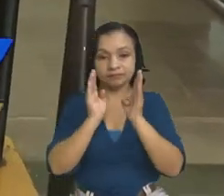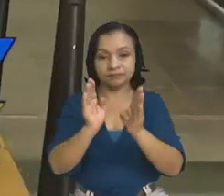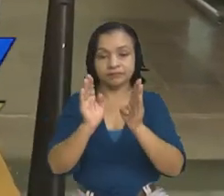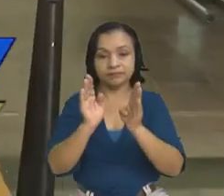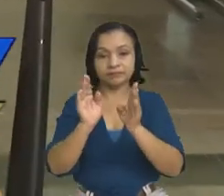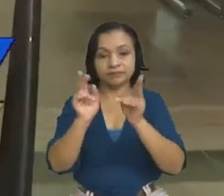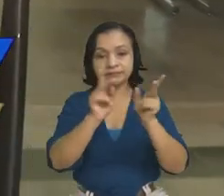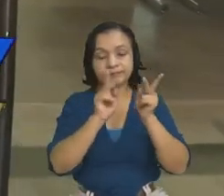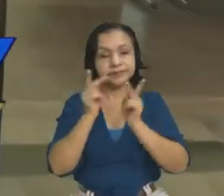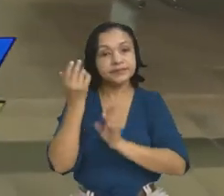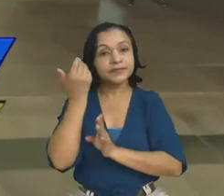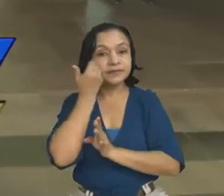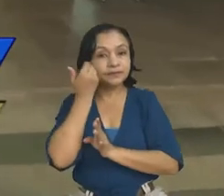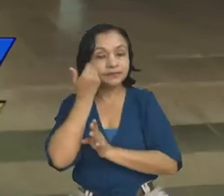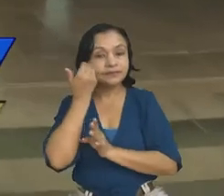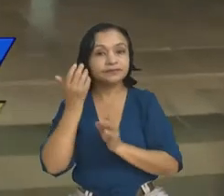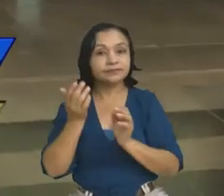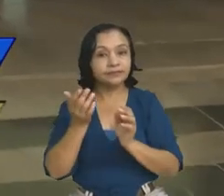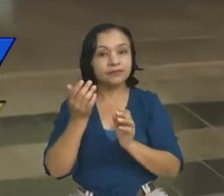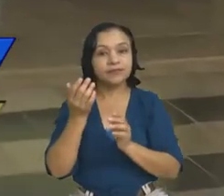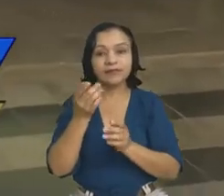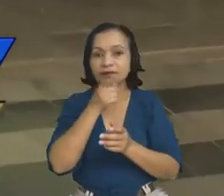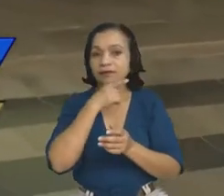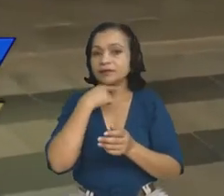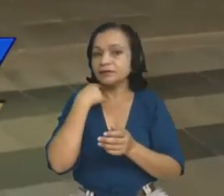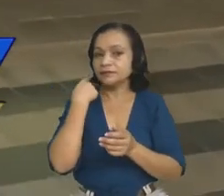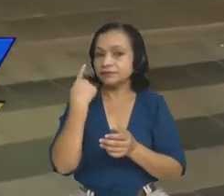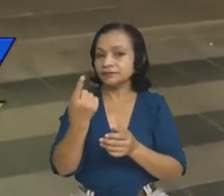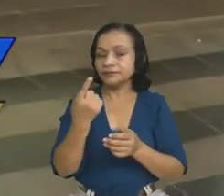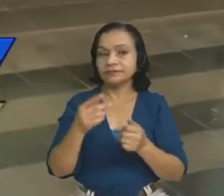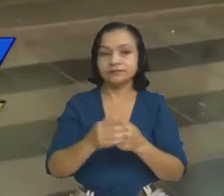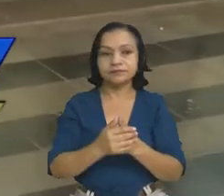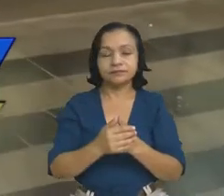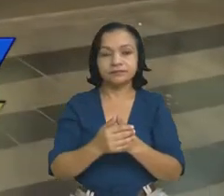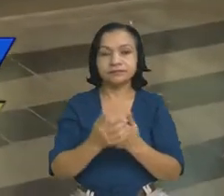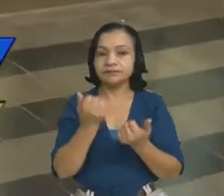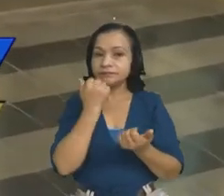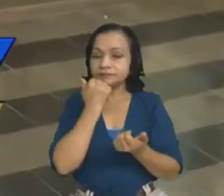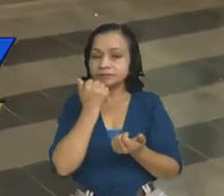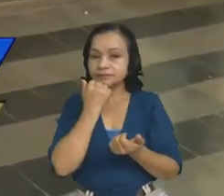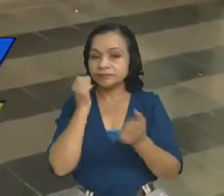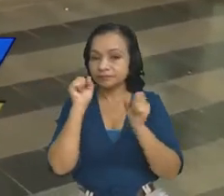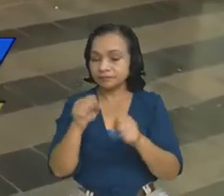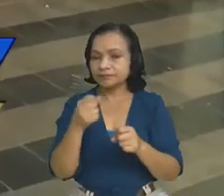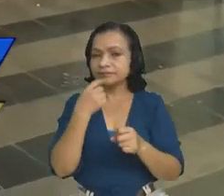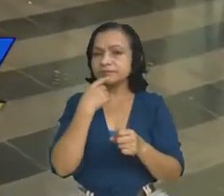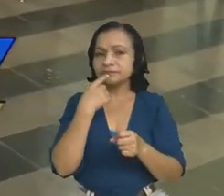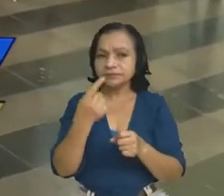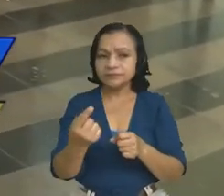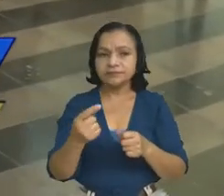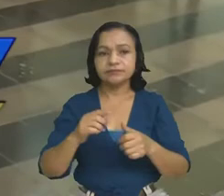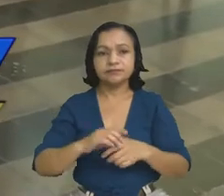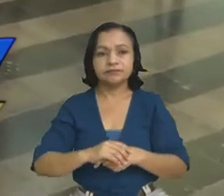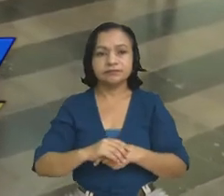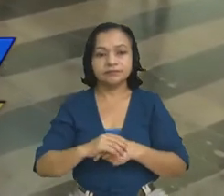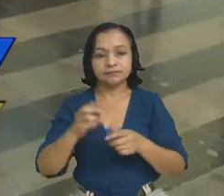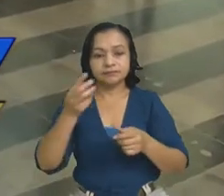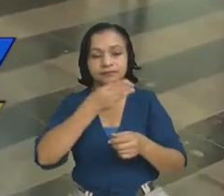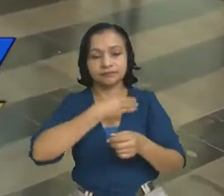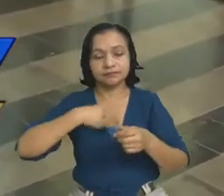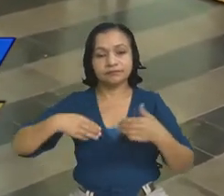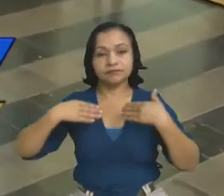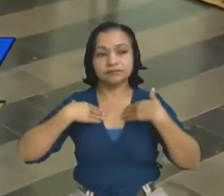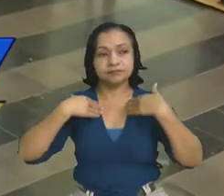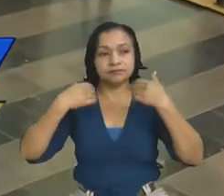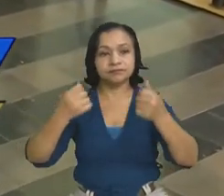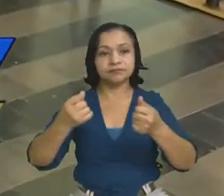nuestros pacientes. Y sin duda alguna, ahí, sin temor a equivocarme, creo que el Ministerio de Salud, ¿no?